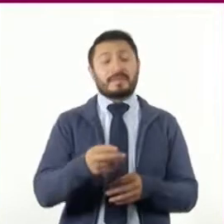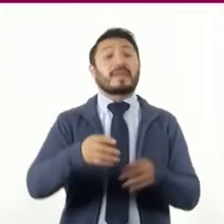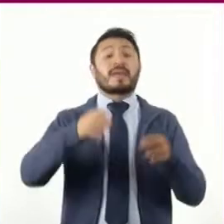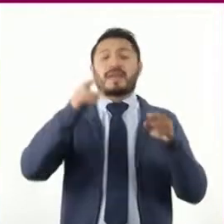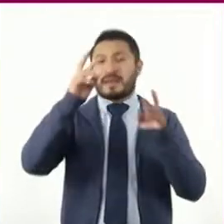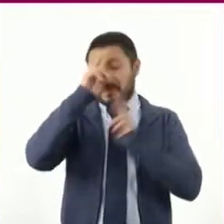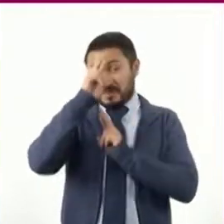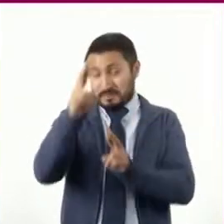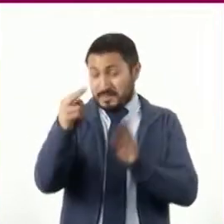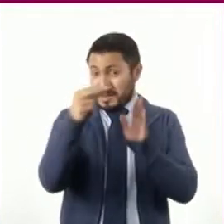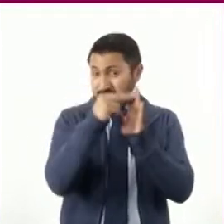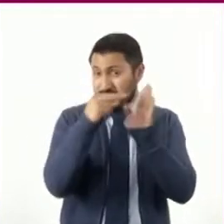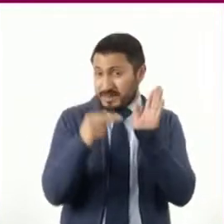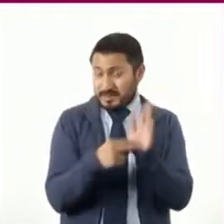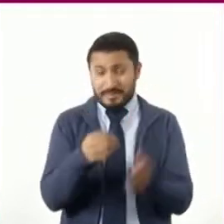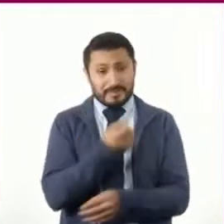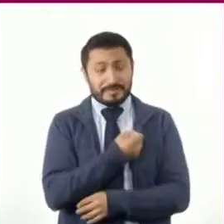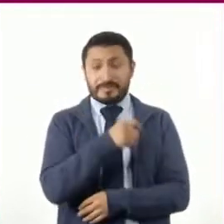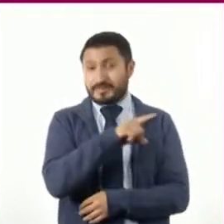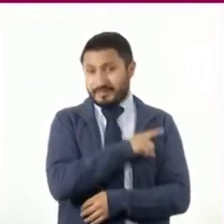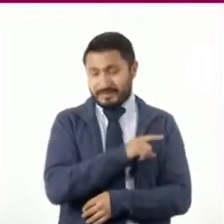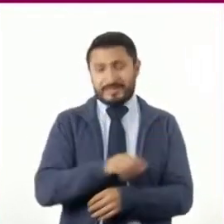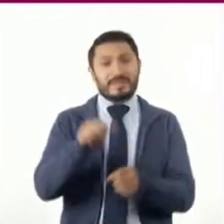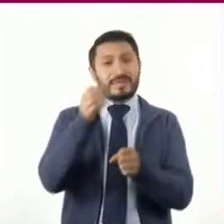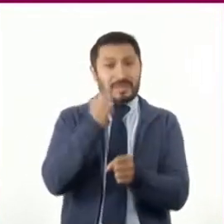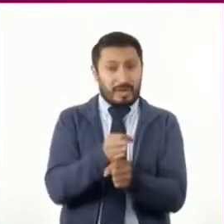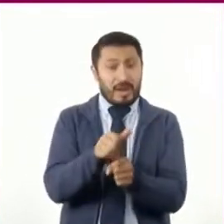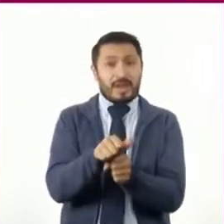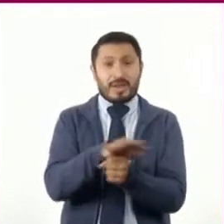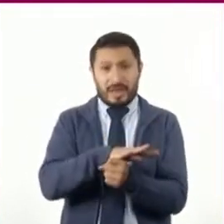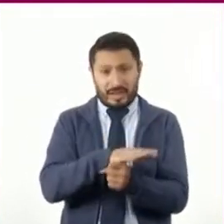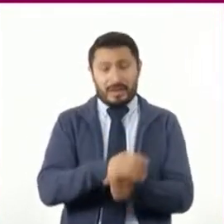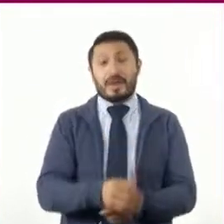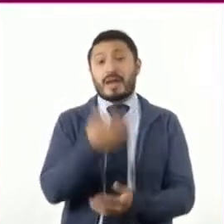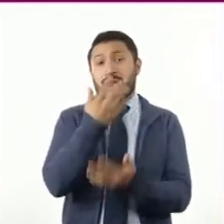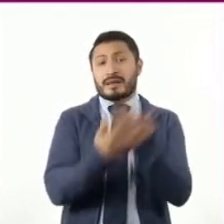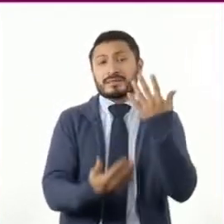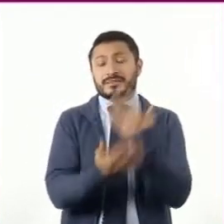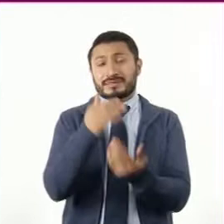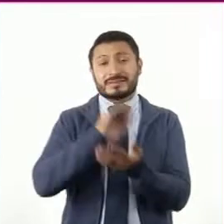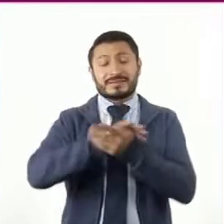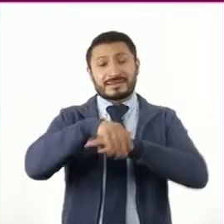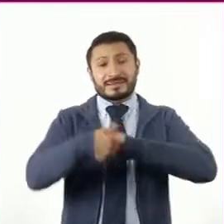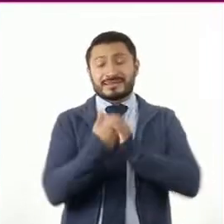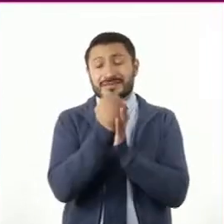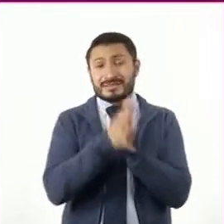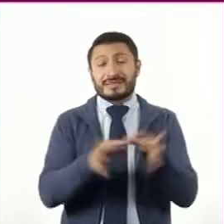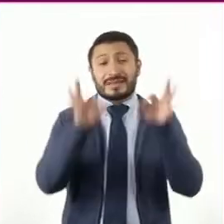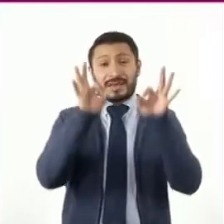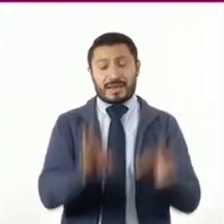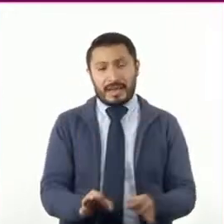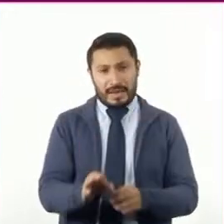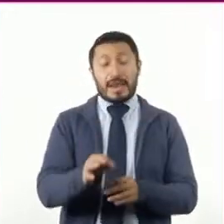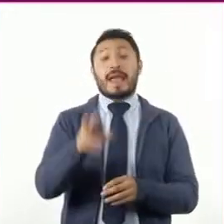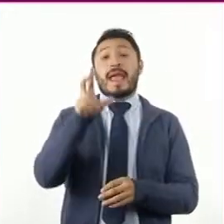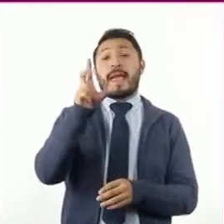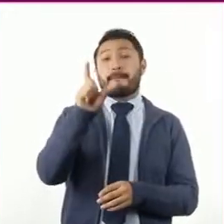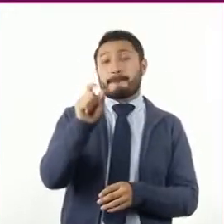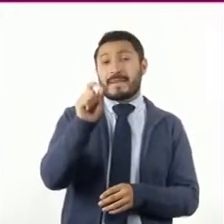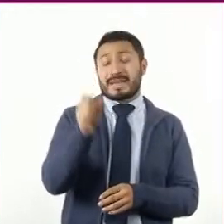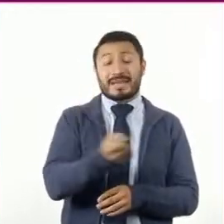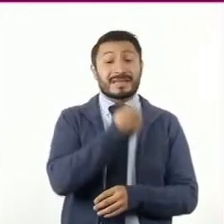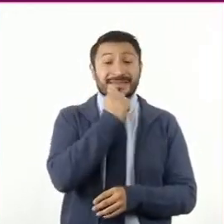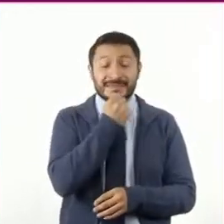medidas sanitarias que se han implementado durante la pandemia. Lavarse continuamente las manos, por lo menos durante 20